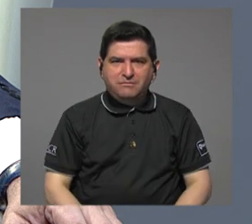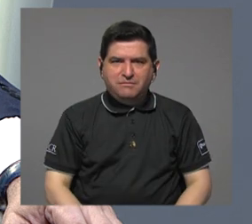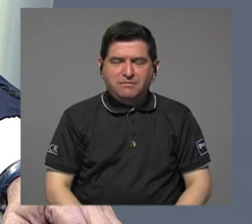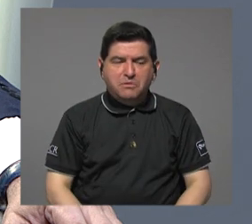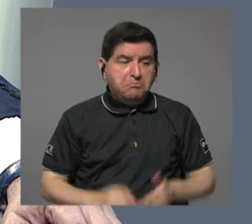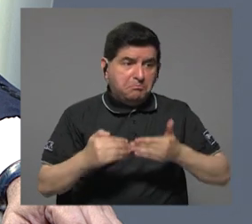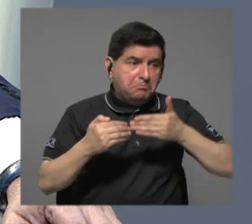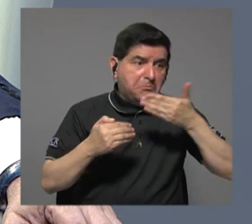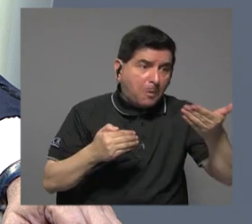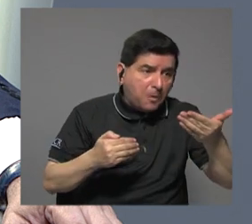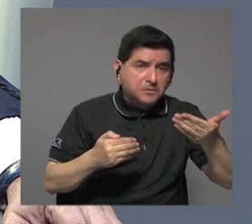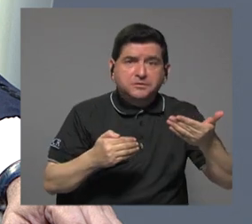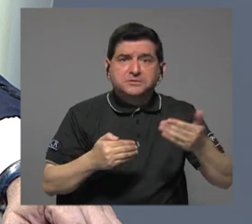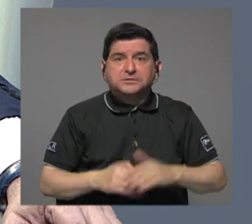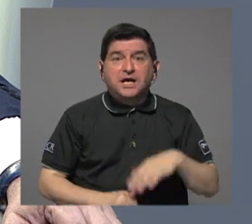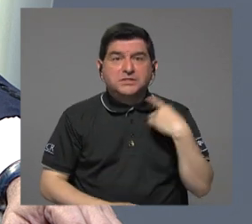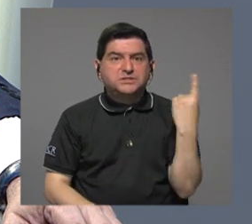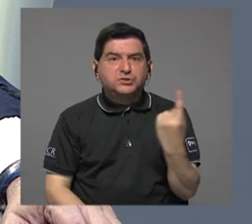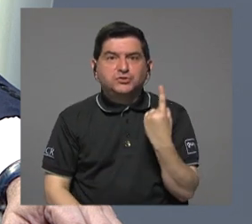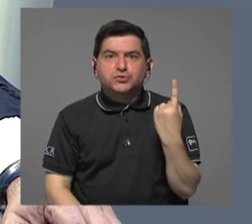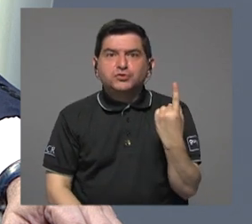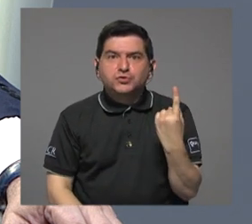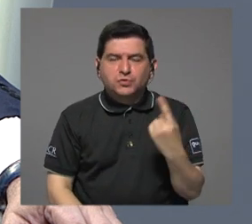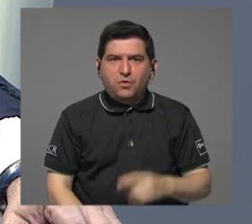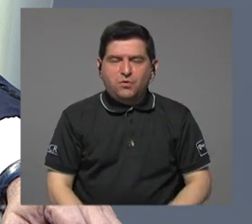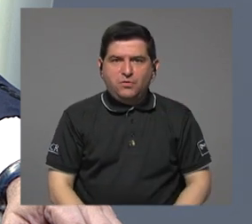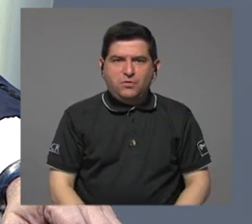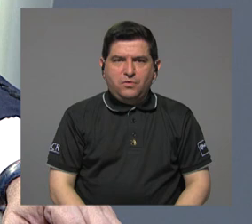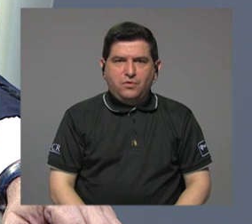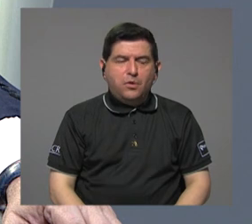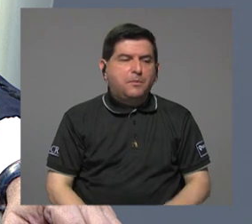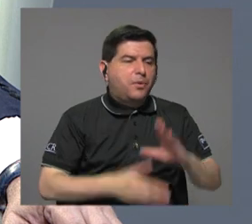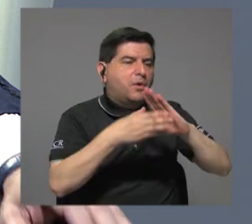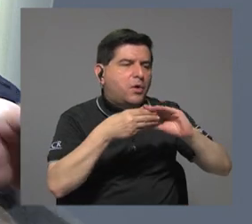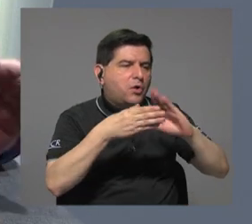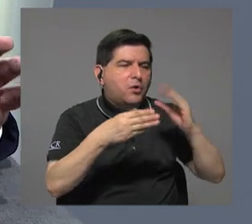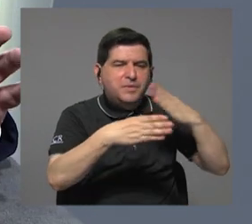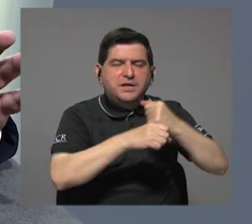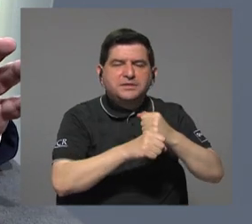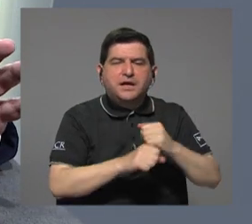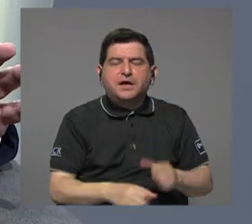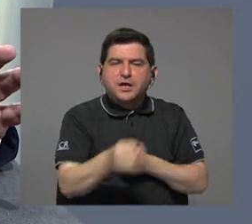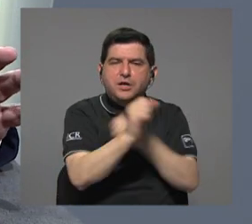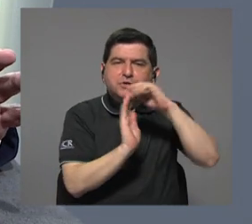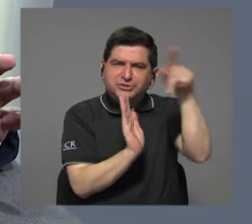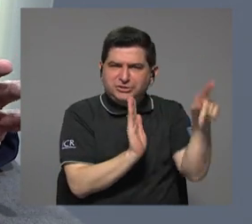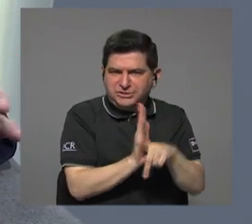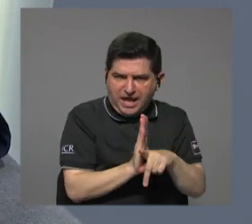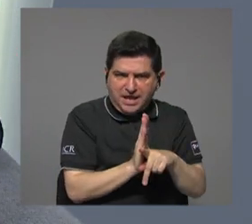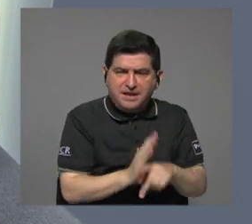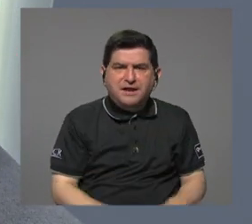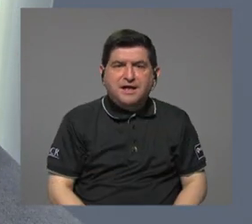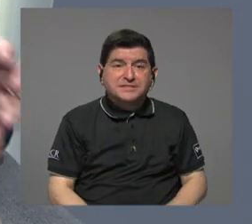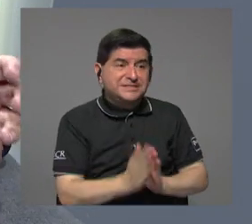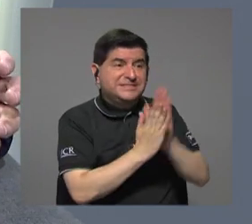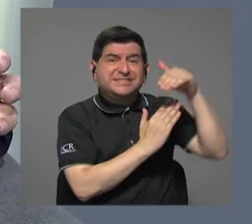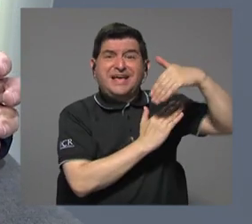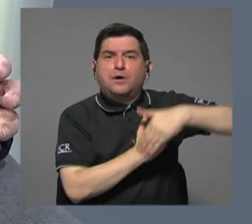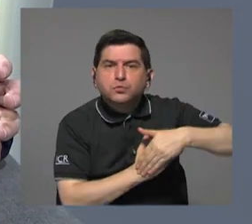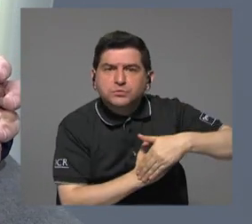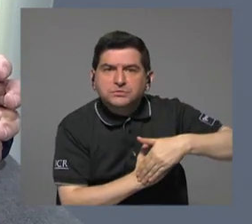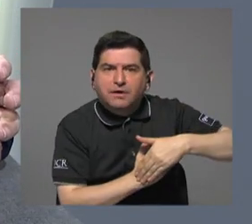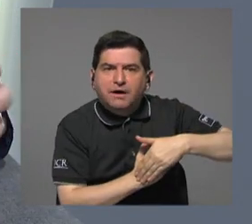asuntos solamente por las observaciones hechas por la sala constitucional se excedió